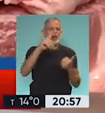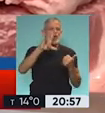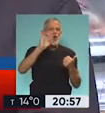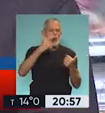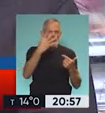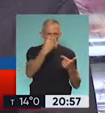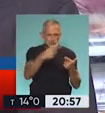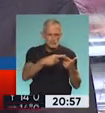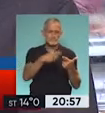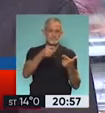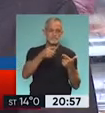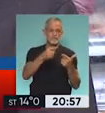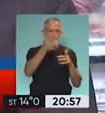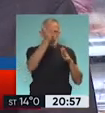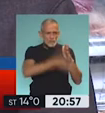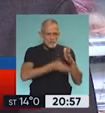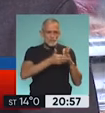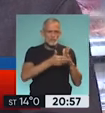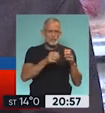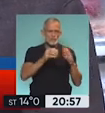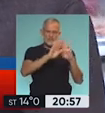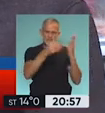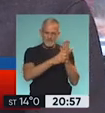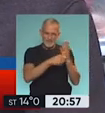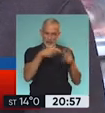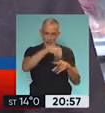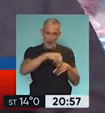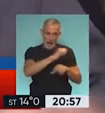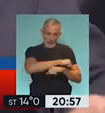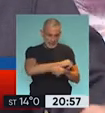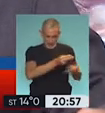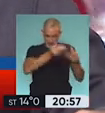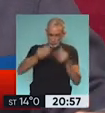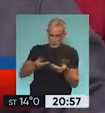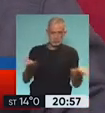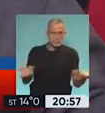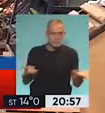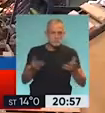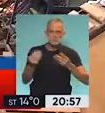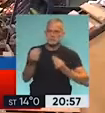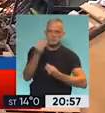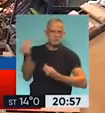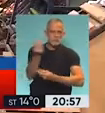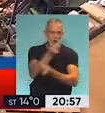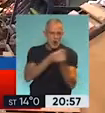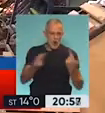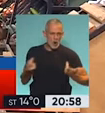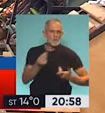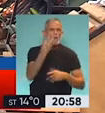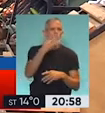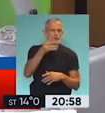mostrar esto al conjunto de la sociedad, al gobierno, a los sectores más concentrados del